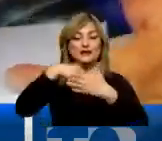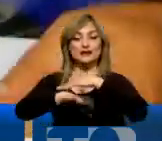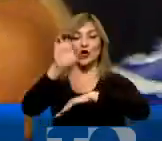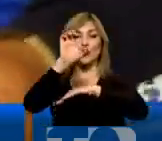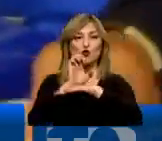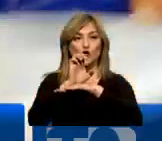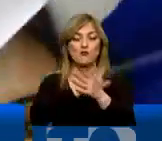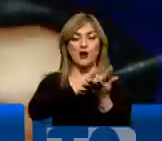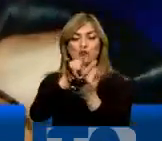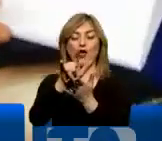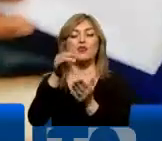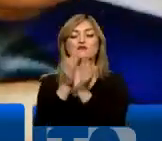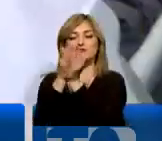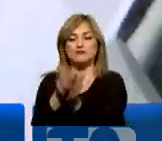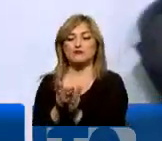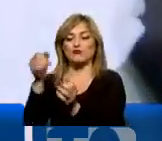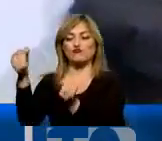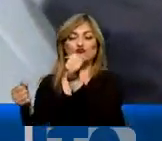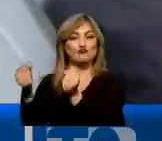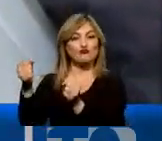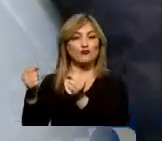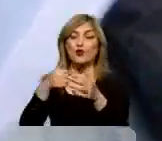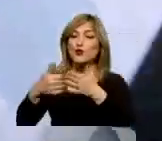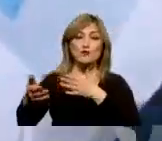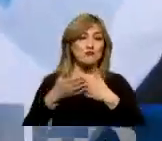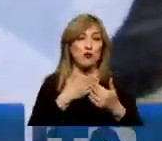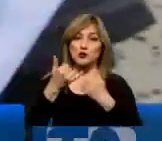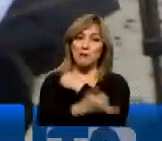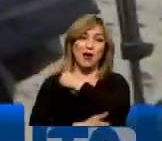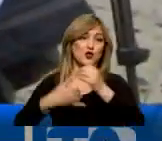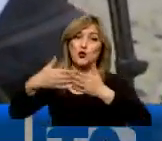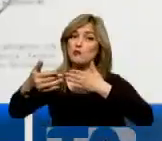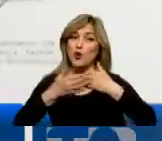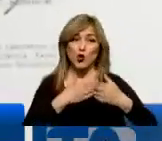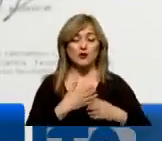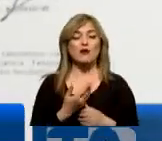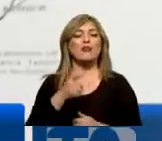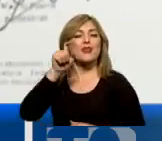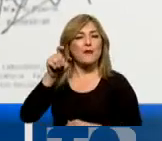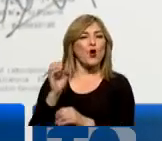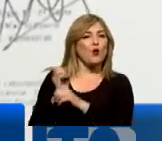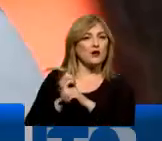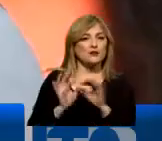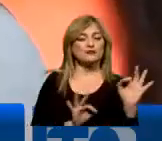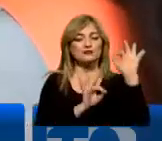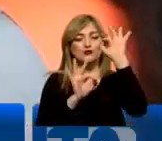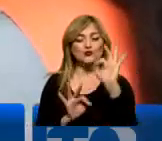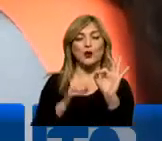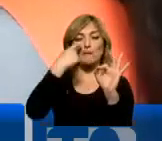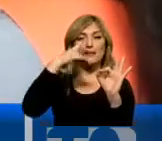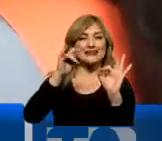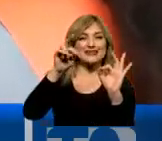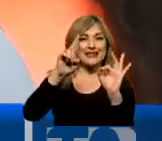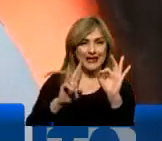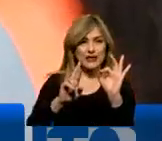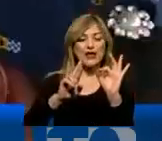por vía aérea, marítima o terrestre, indistintamente del lugar de donde venga, deberá traer consigo una prueba PCR negativa tomada